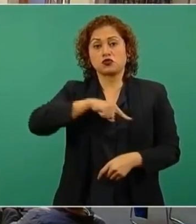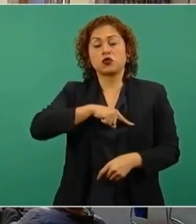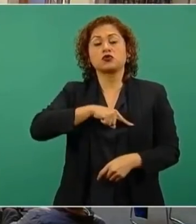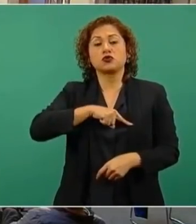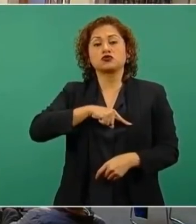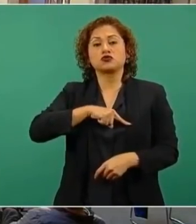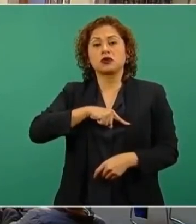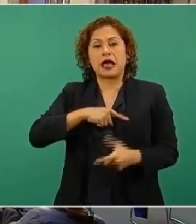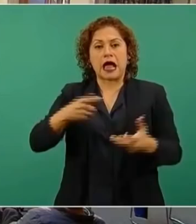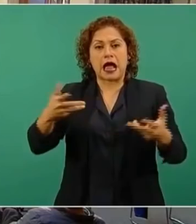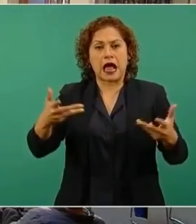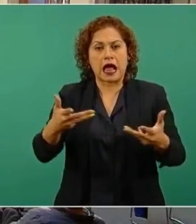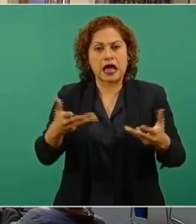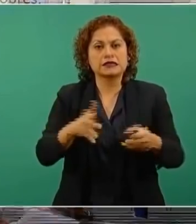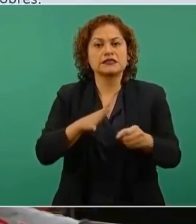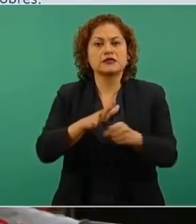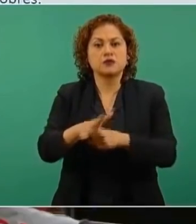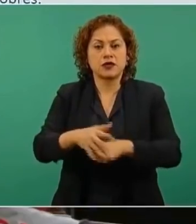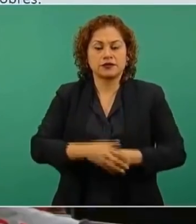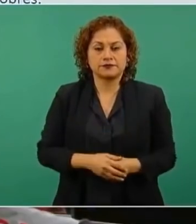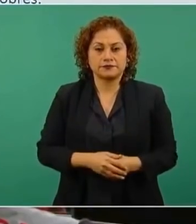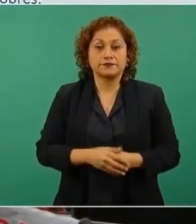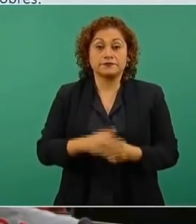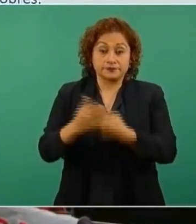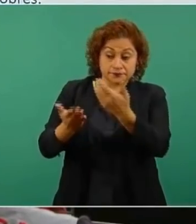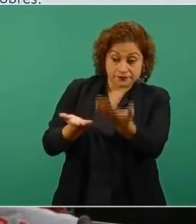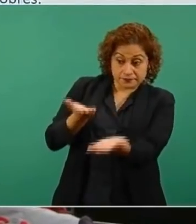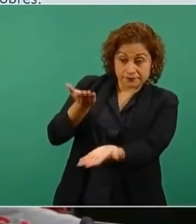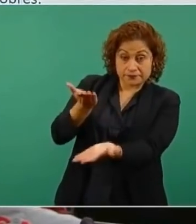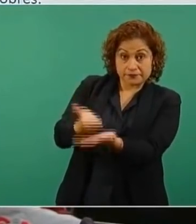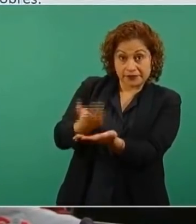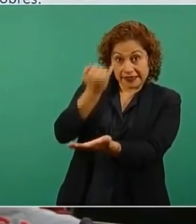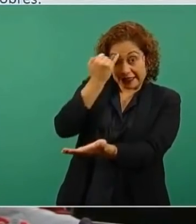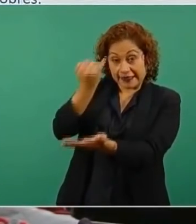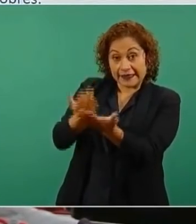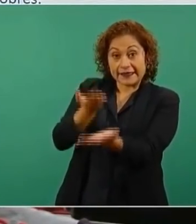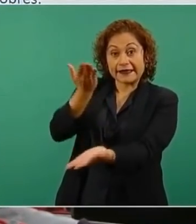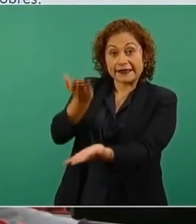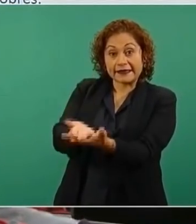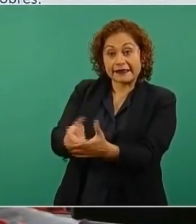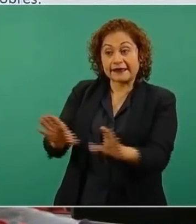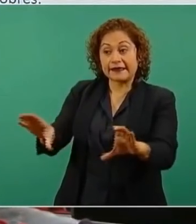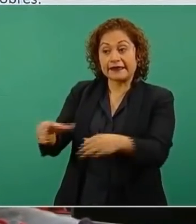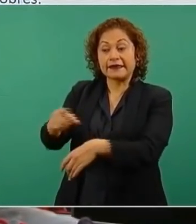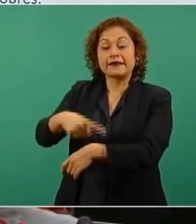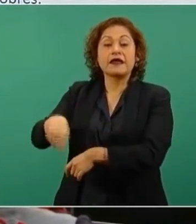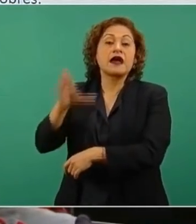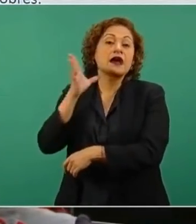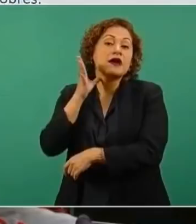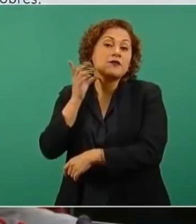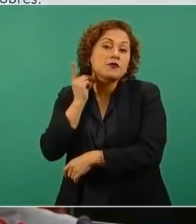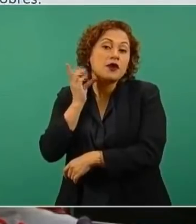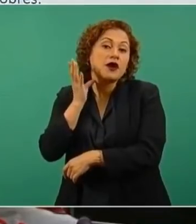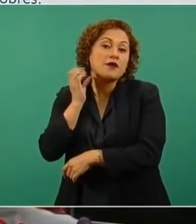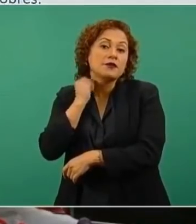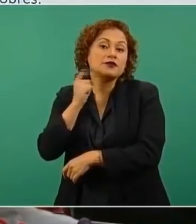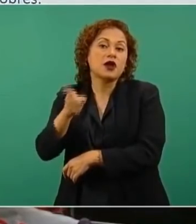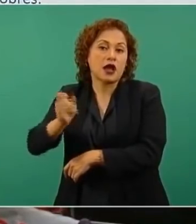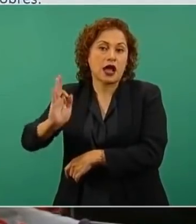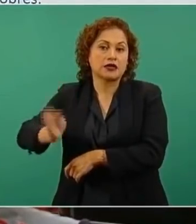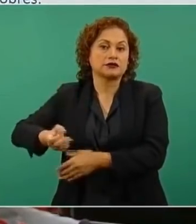entonces? Pues con esa iniciativa que se envió y que se aprobó por parte del Congreso, pues